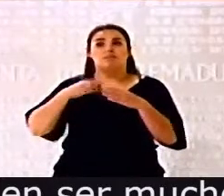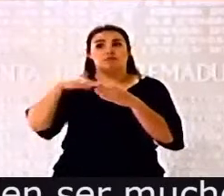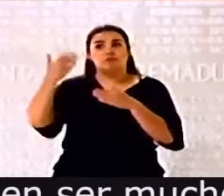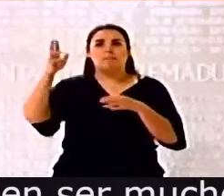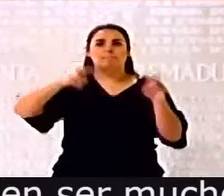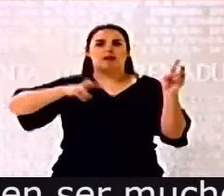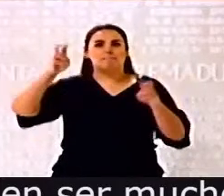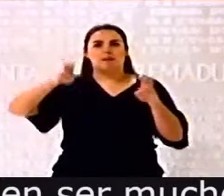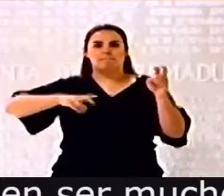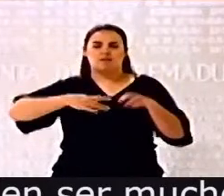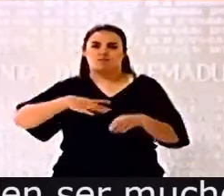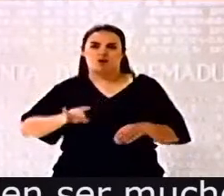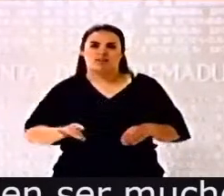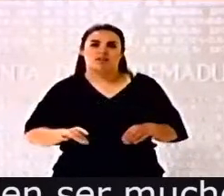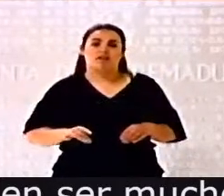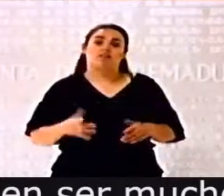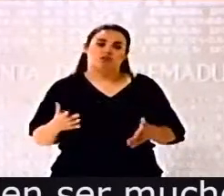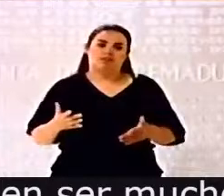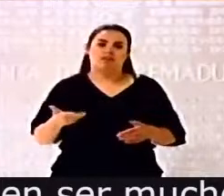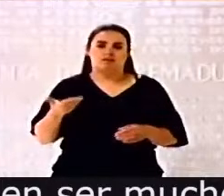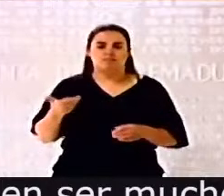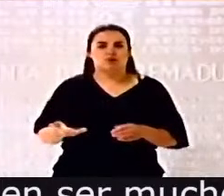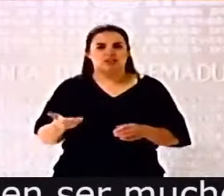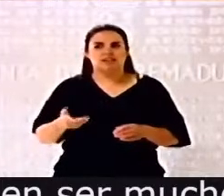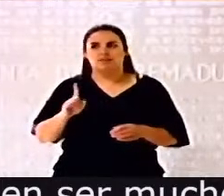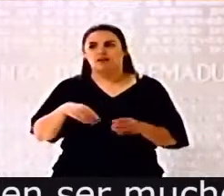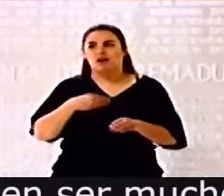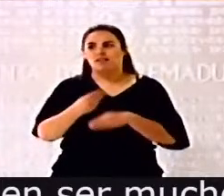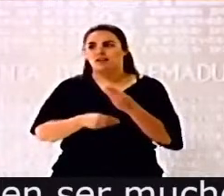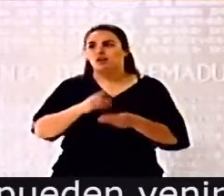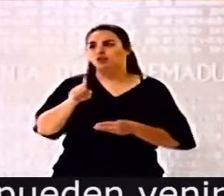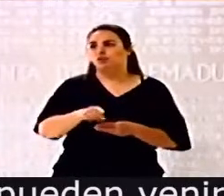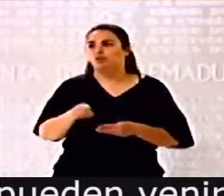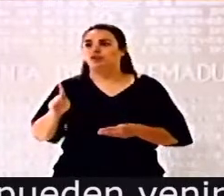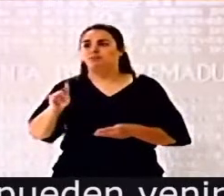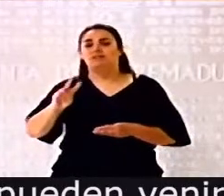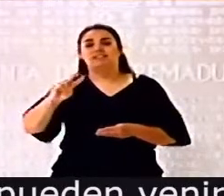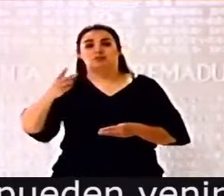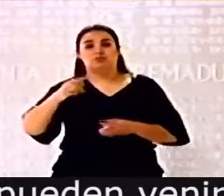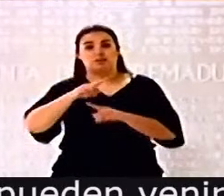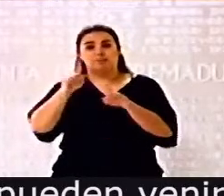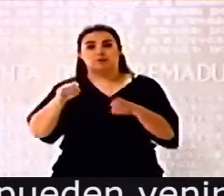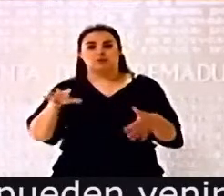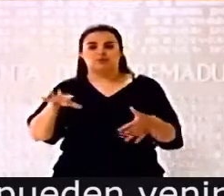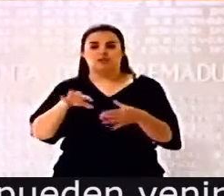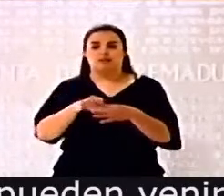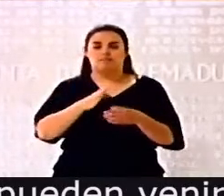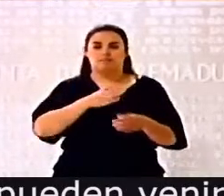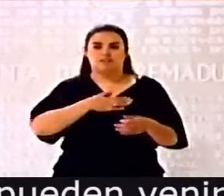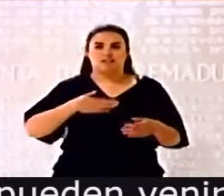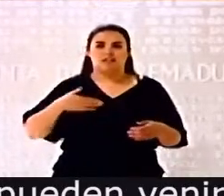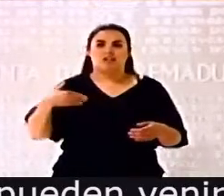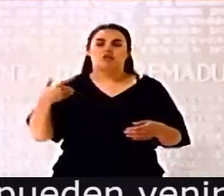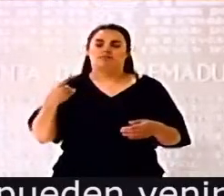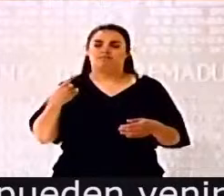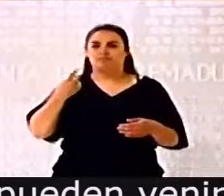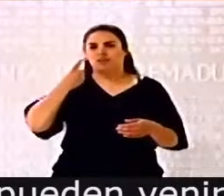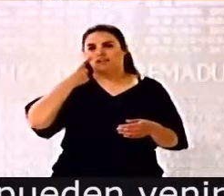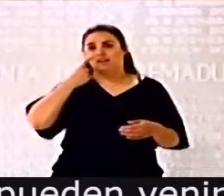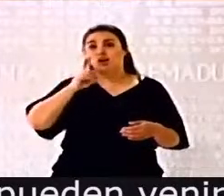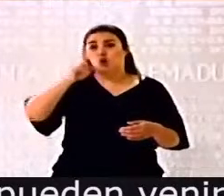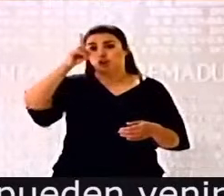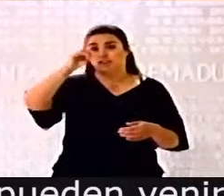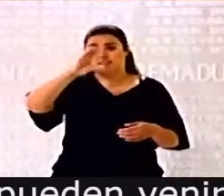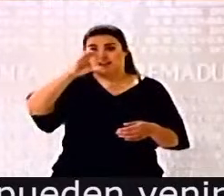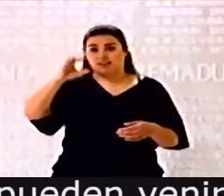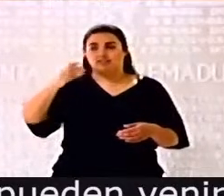pueden venir, que sería conveniente o no hacerlo? Y la segunda pregunta que quiero hacerle es sobre el norte de Cáceres,